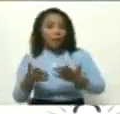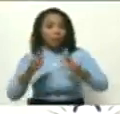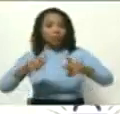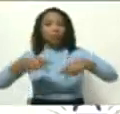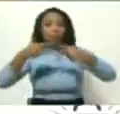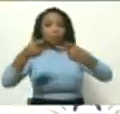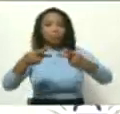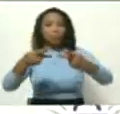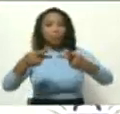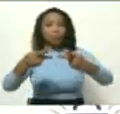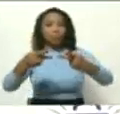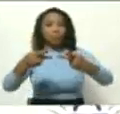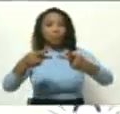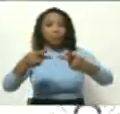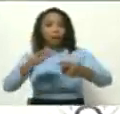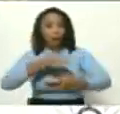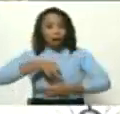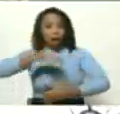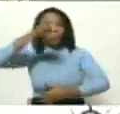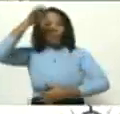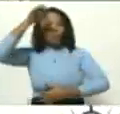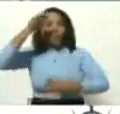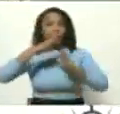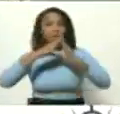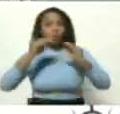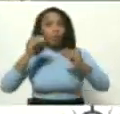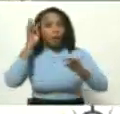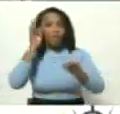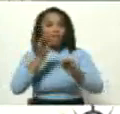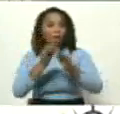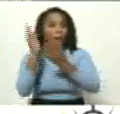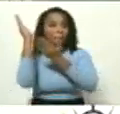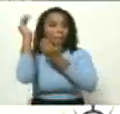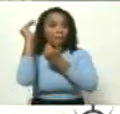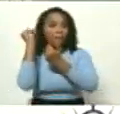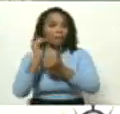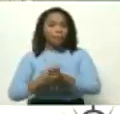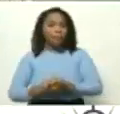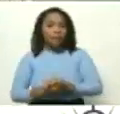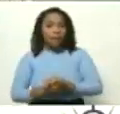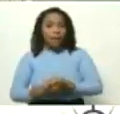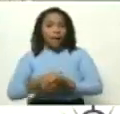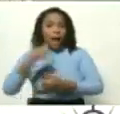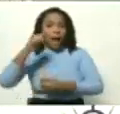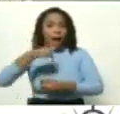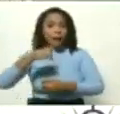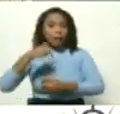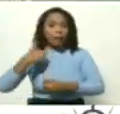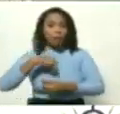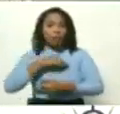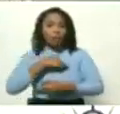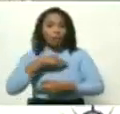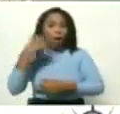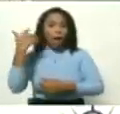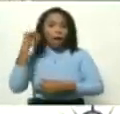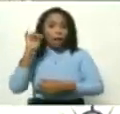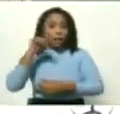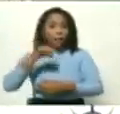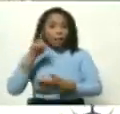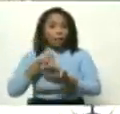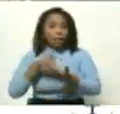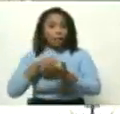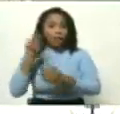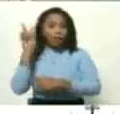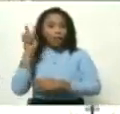renovemos la espiritualidad de todo, la fe, la esperanza, que aquí estamos en Venezuela con